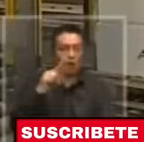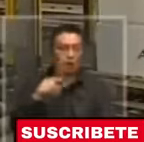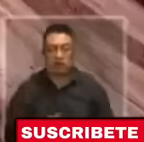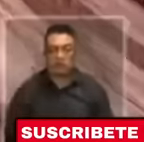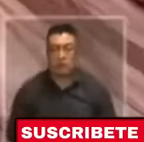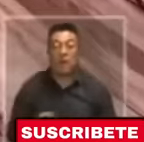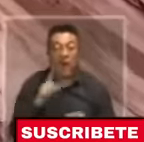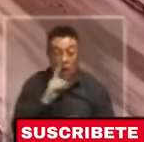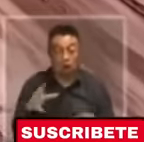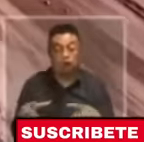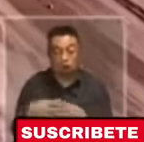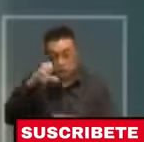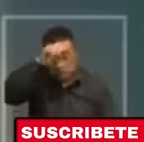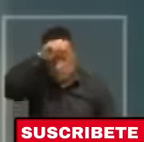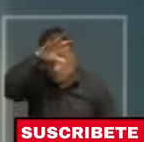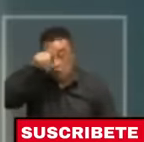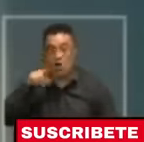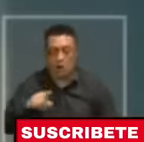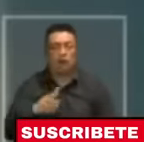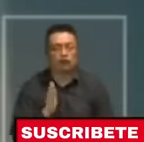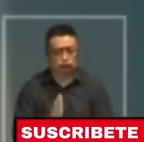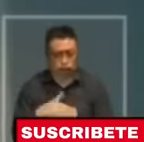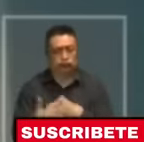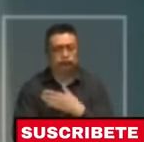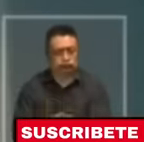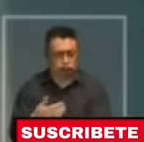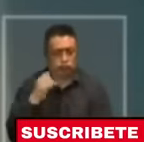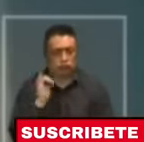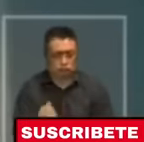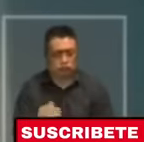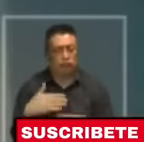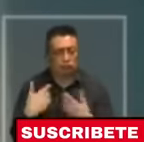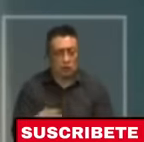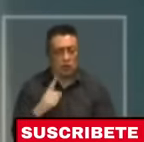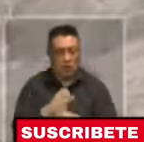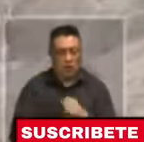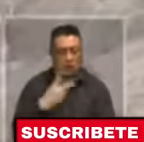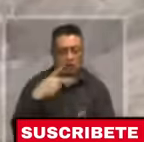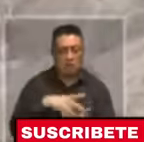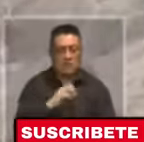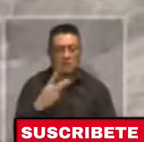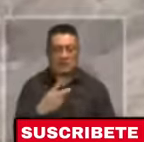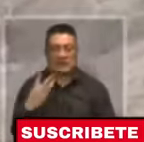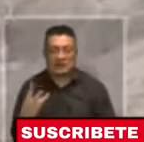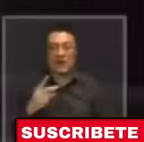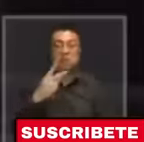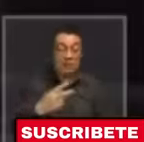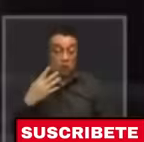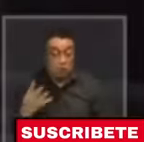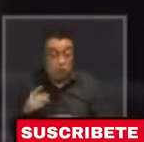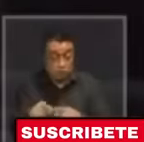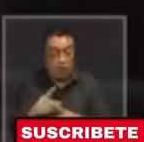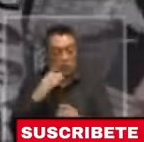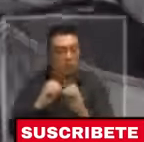poría que va a estar bastante Dinámico eso ya lo en parte ha estado durante este año 23 en el año 24 se espera que el proyecto